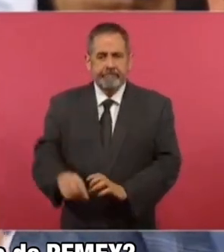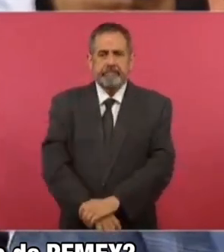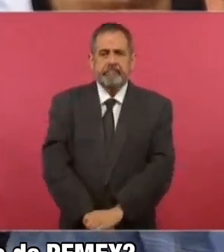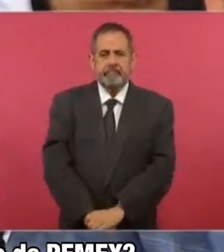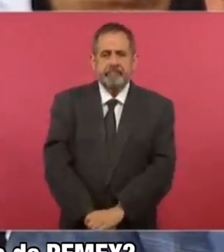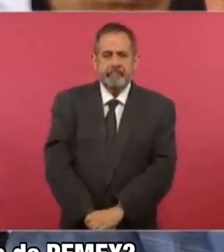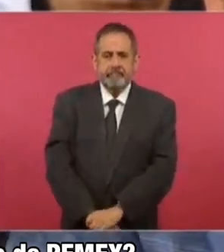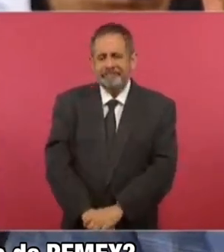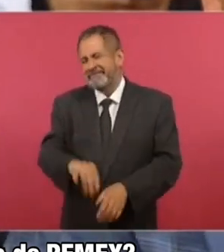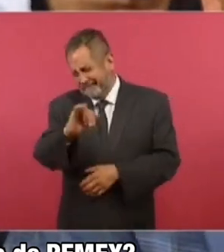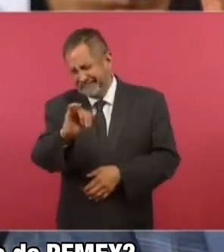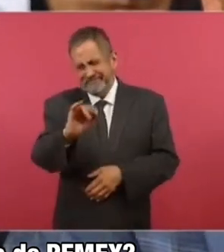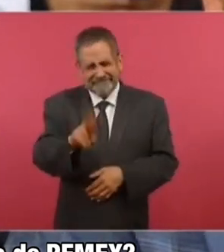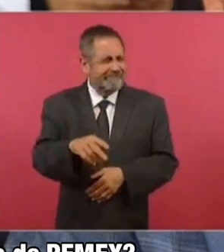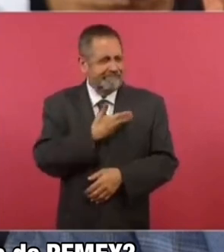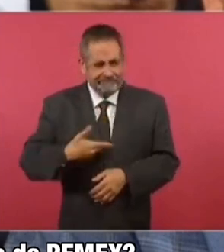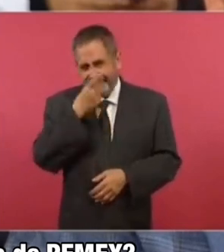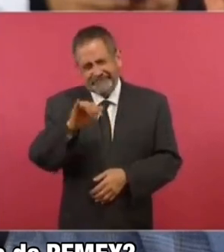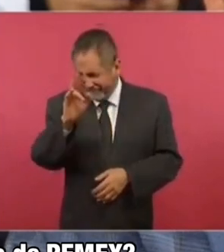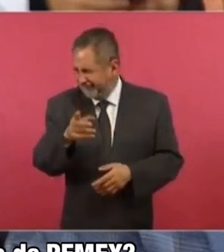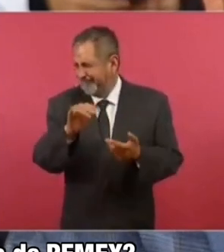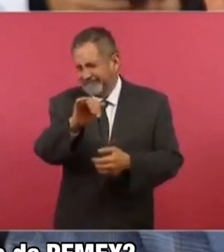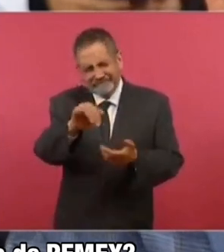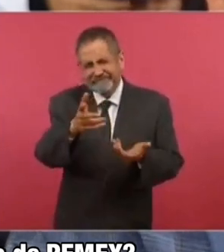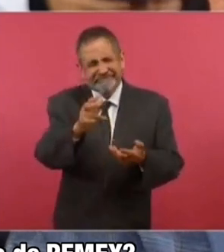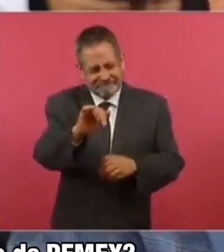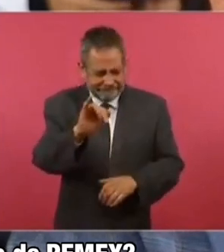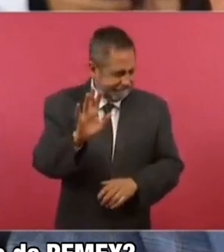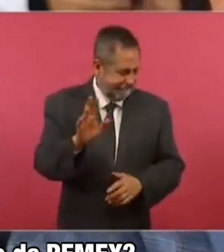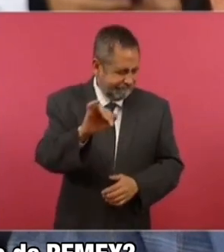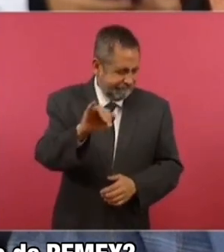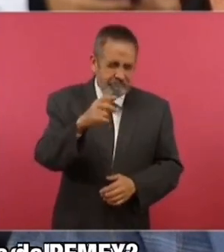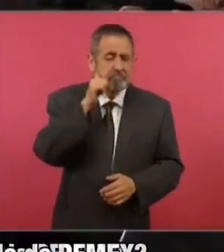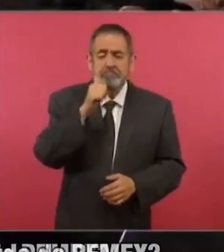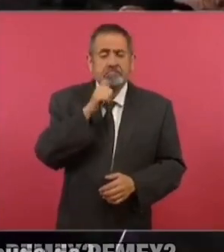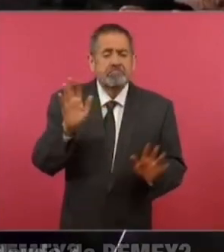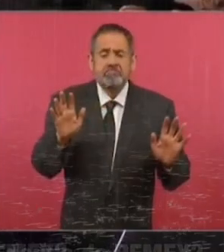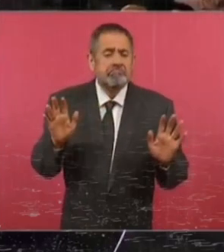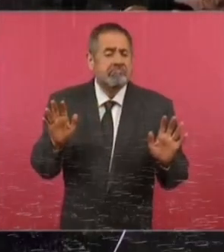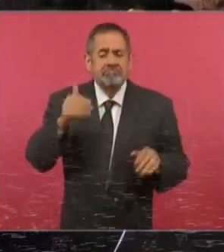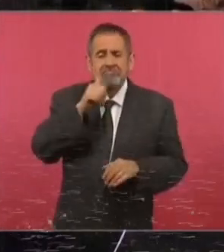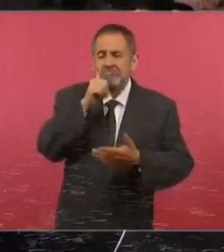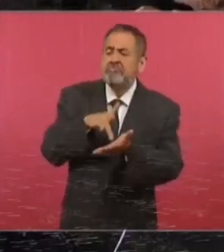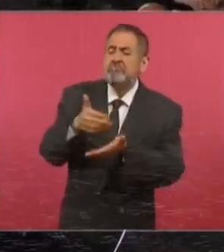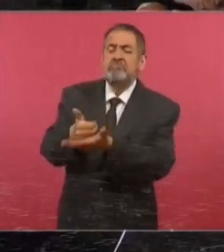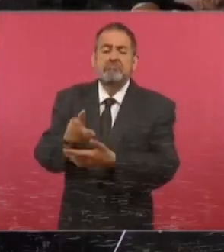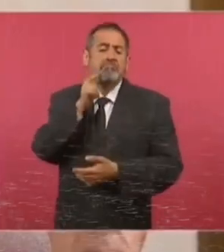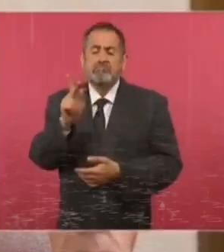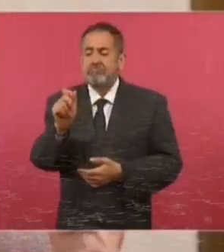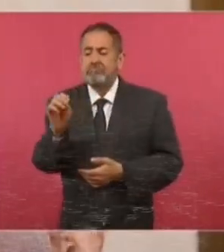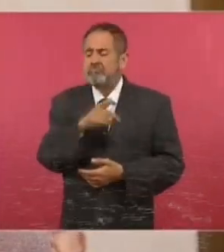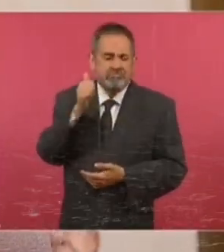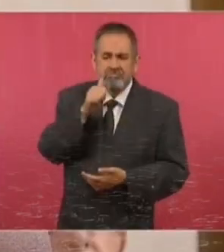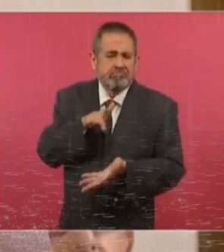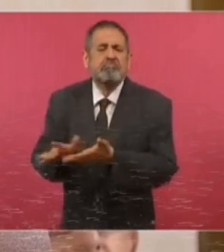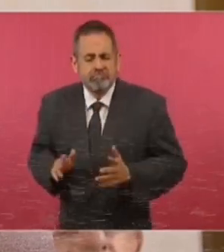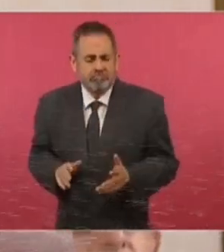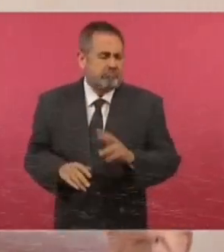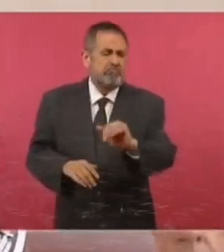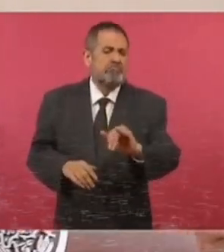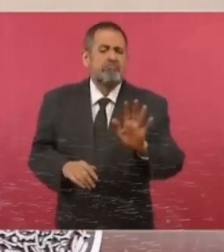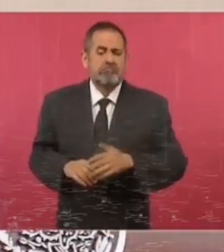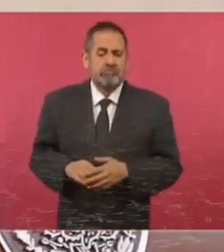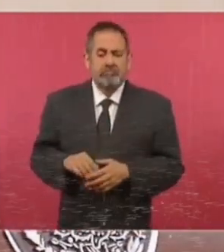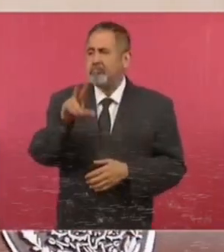acuerdo o un compromiso. Sí. La deuda de Pemex sí, financiada por sí, el gobierno federal. Sí. Siempre, siempre nosotros ayudamos a Pemex porque no se trata